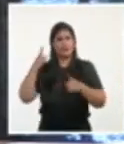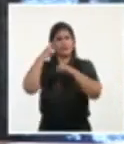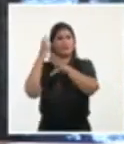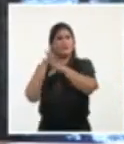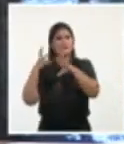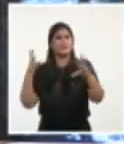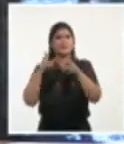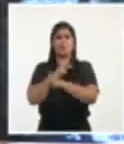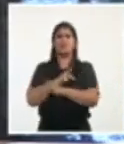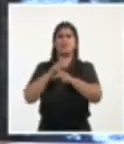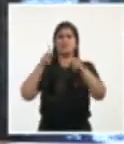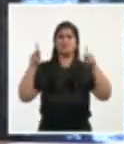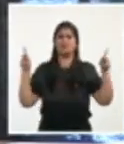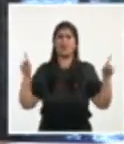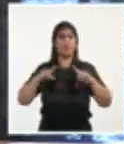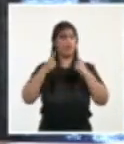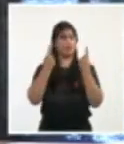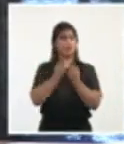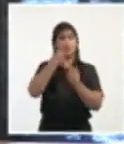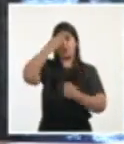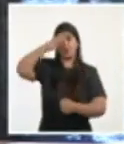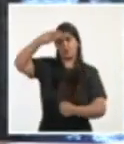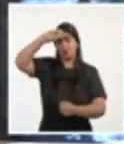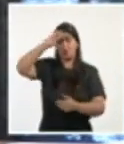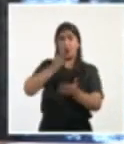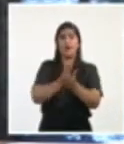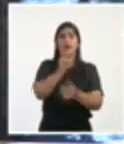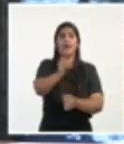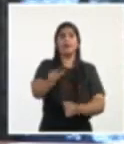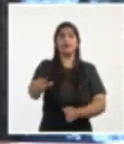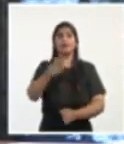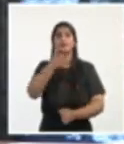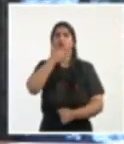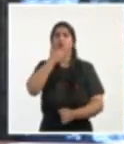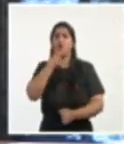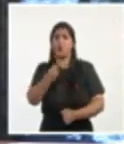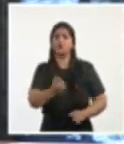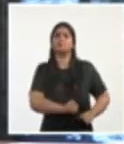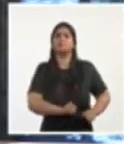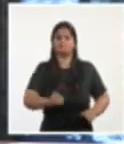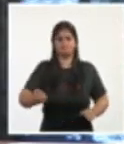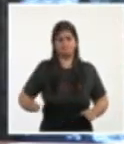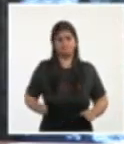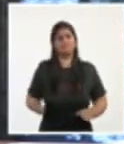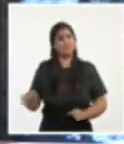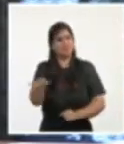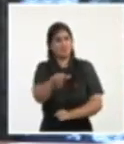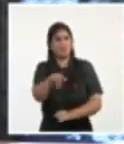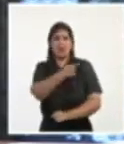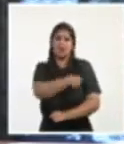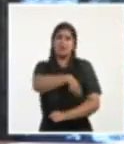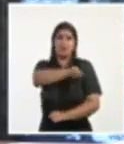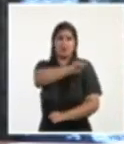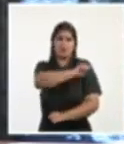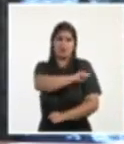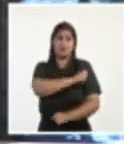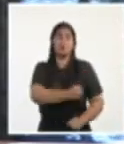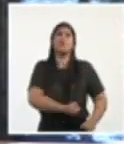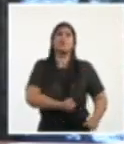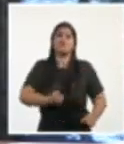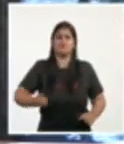y técnicos de la salud, de los estudiantes y también de ese pueblo que ha estado consagrado en esta tarea. No es una